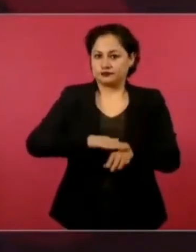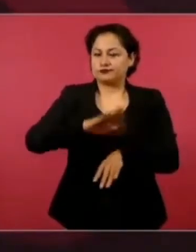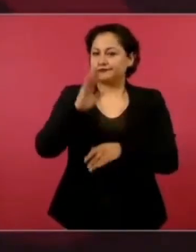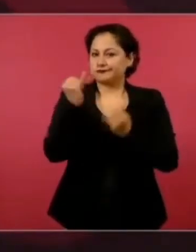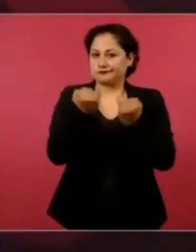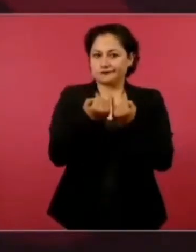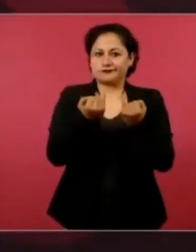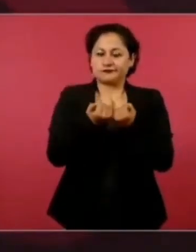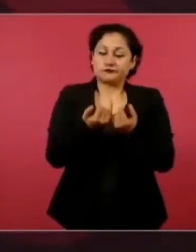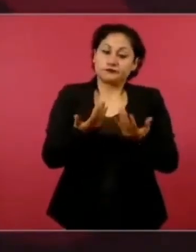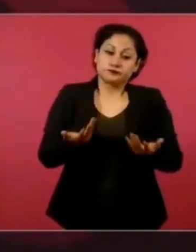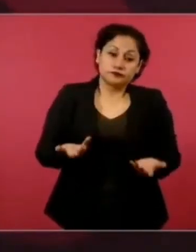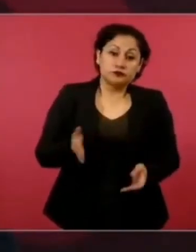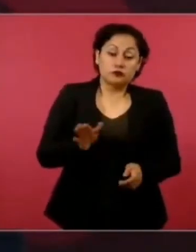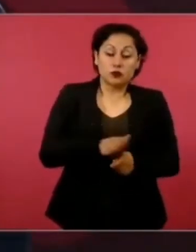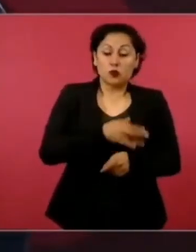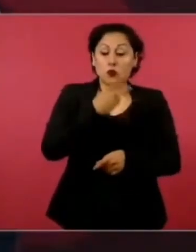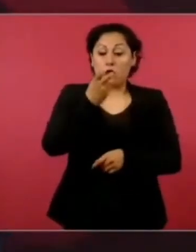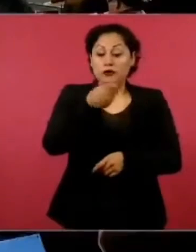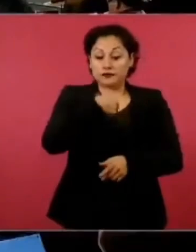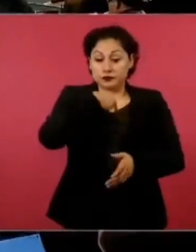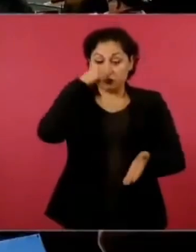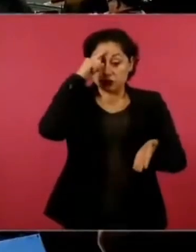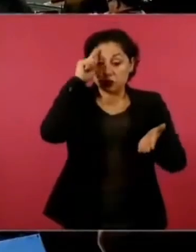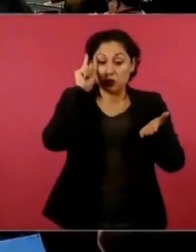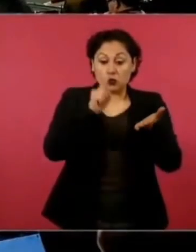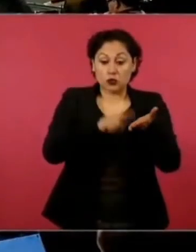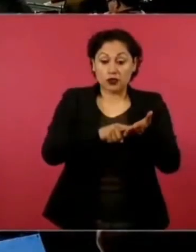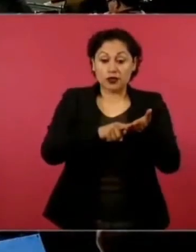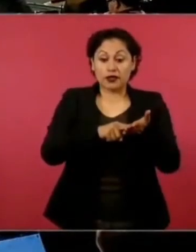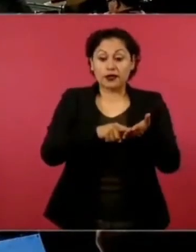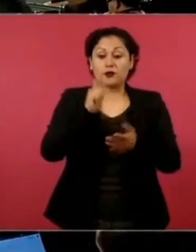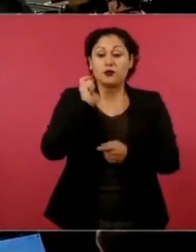Entonces yo pienso que como está